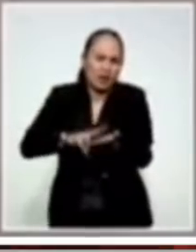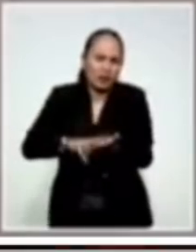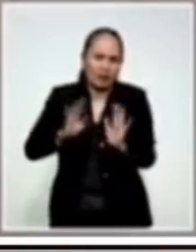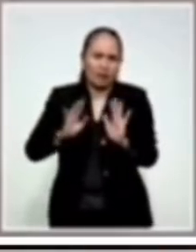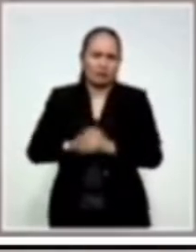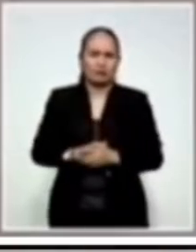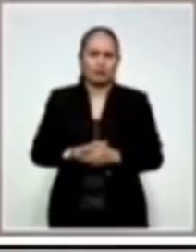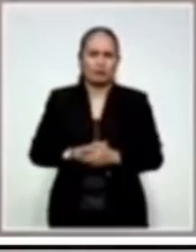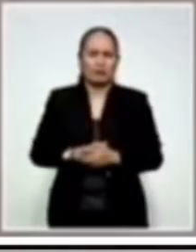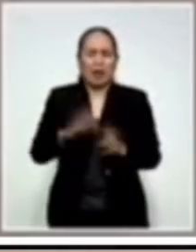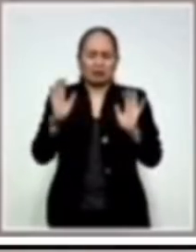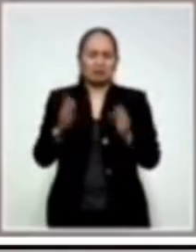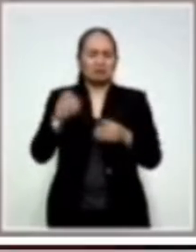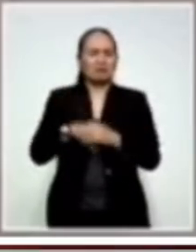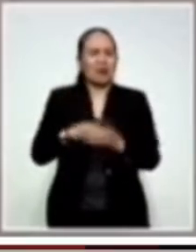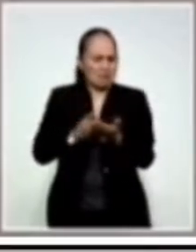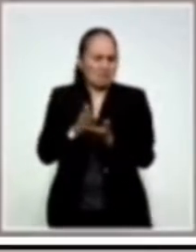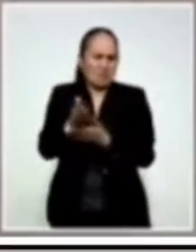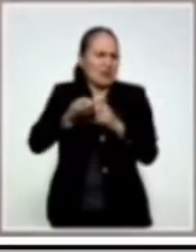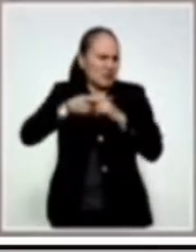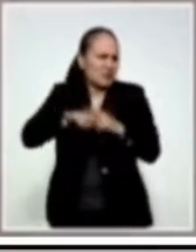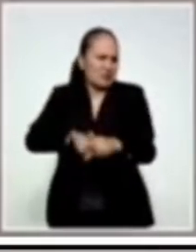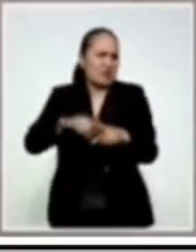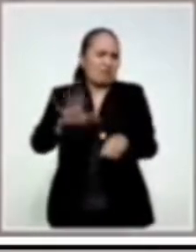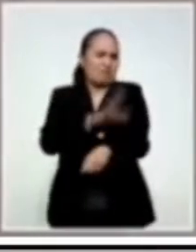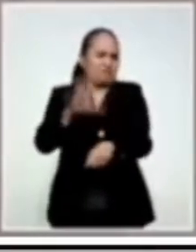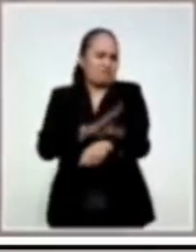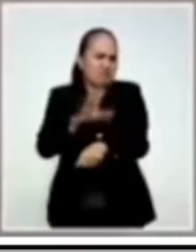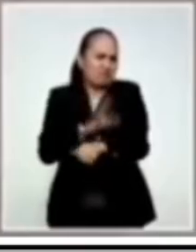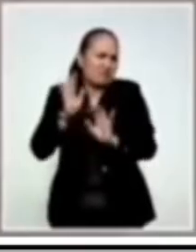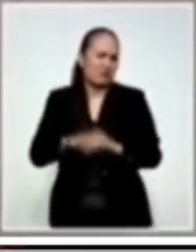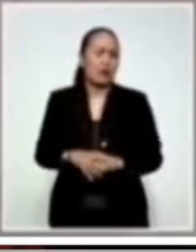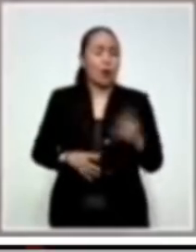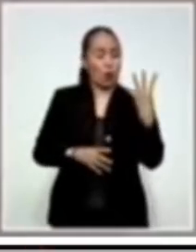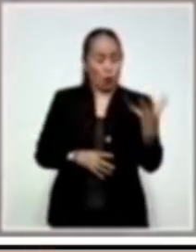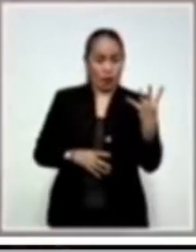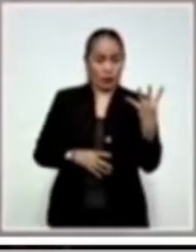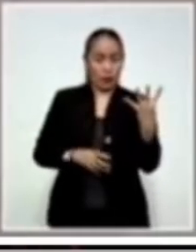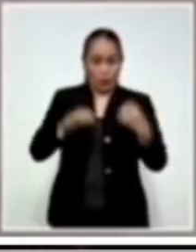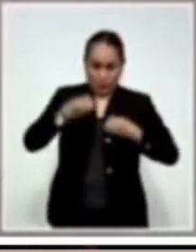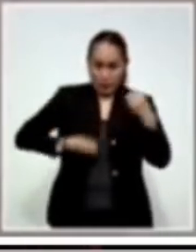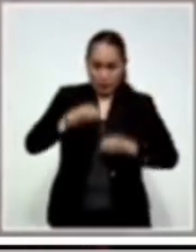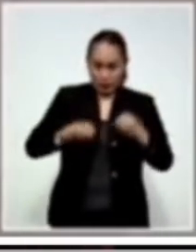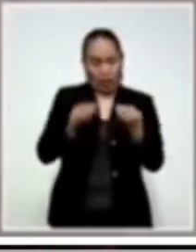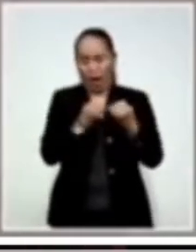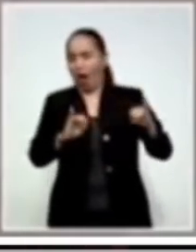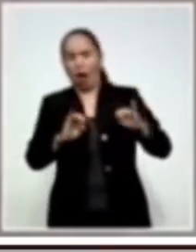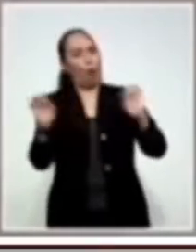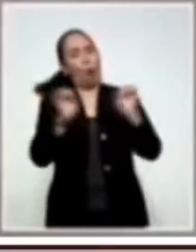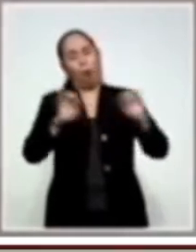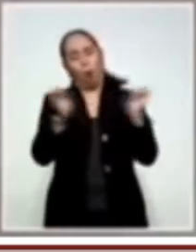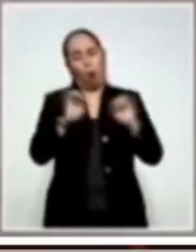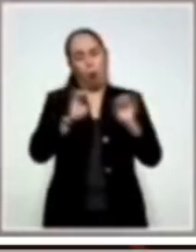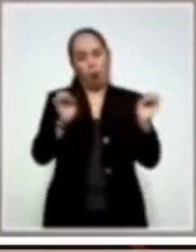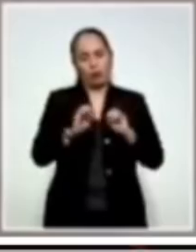en el mercado de la energía eléctrica. Ese día, 4 de nosotros no solo dejamos de ser independientes, sino